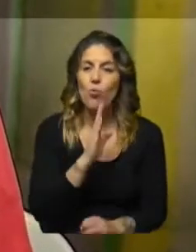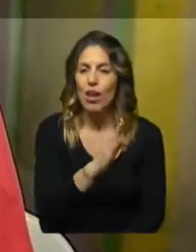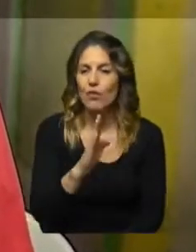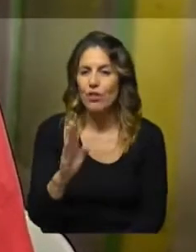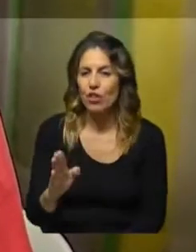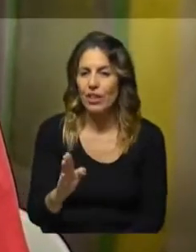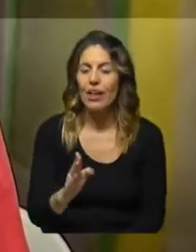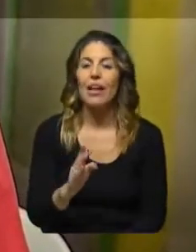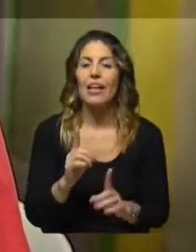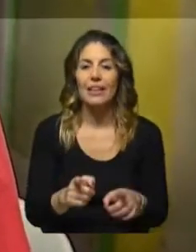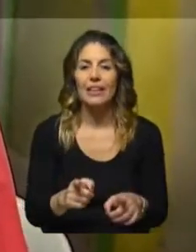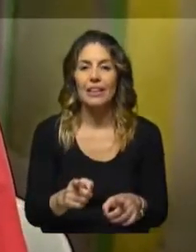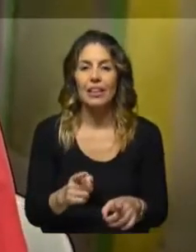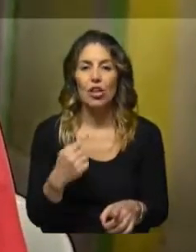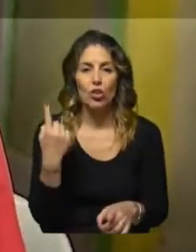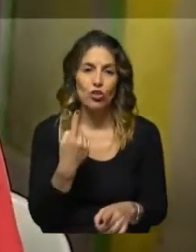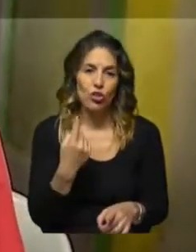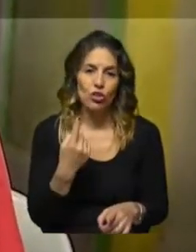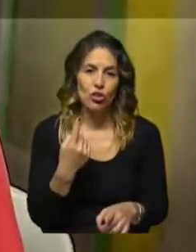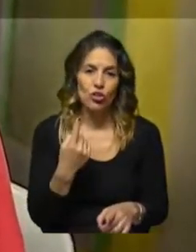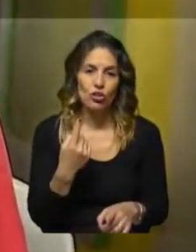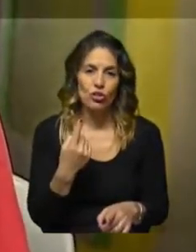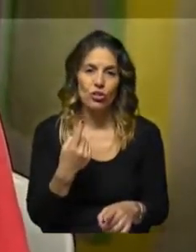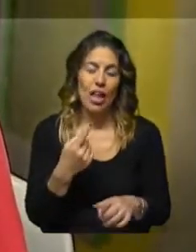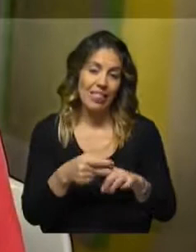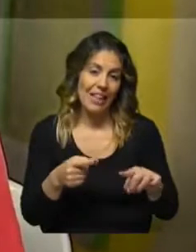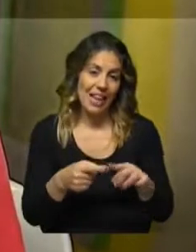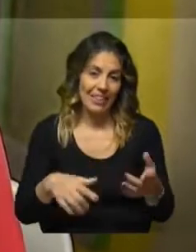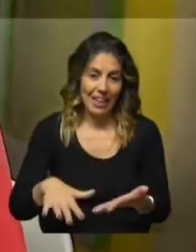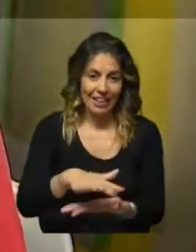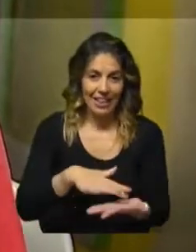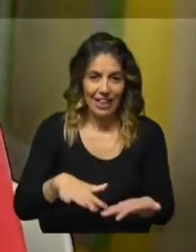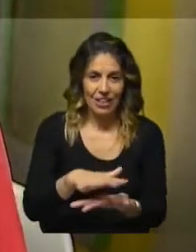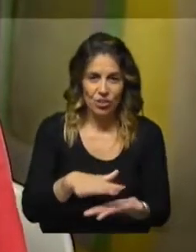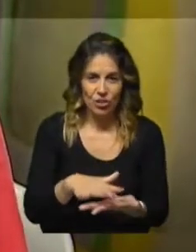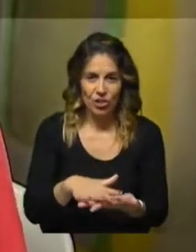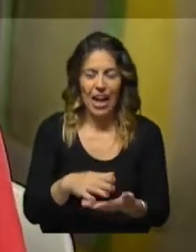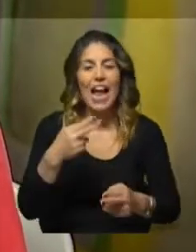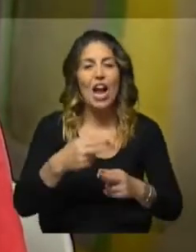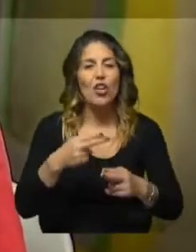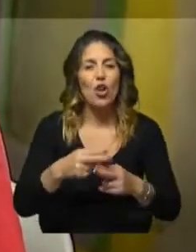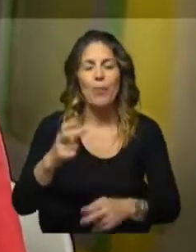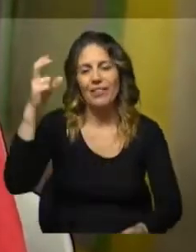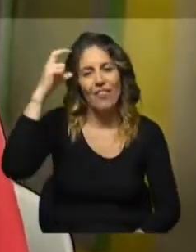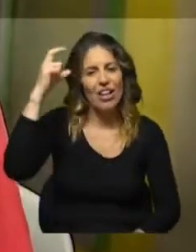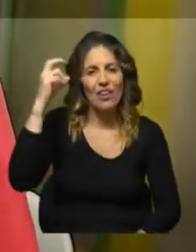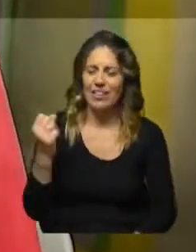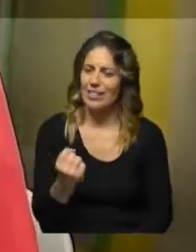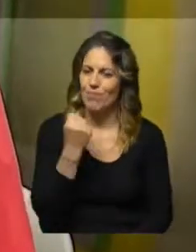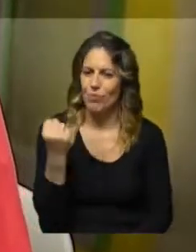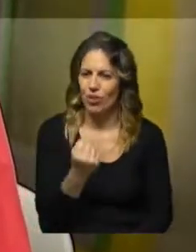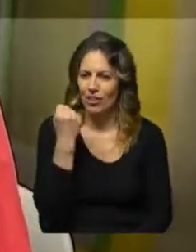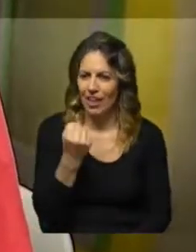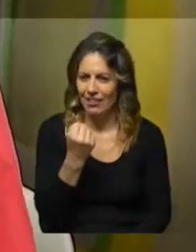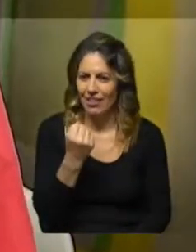supuesto, somos un poco tejanos, aunque estamos en Belvedere. El nombre de Tabaré Vázquez es un nombre muy importante, así que se